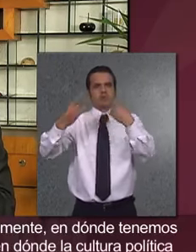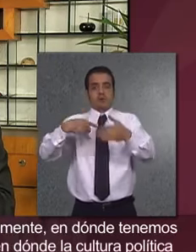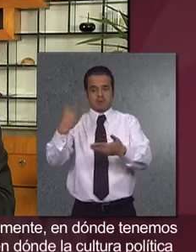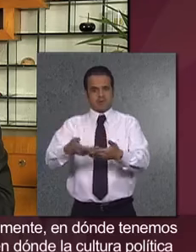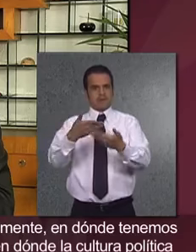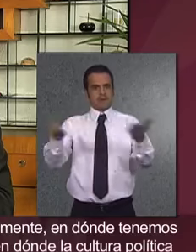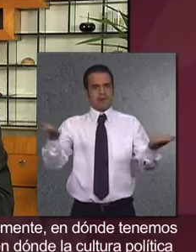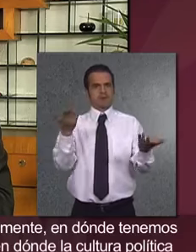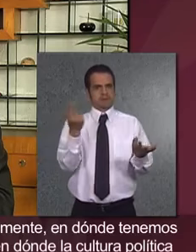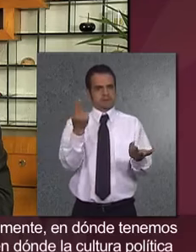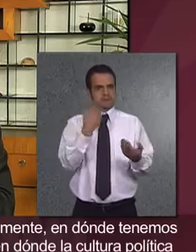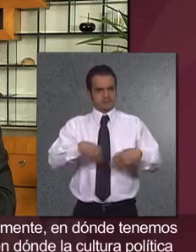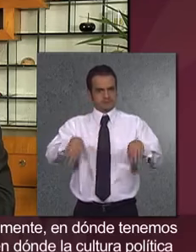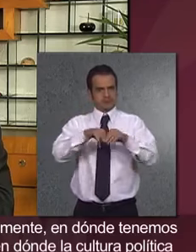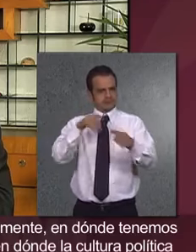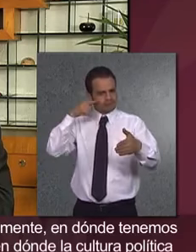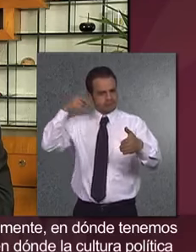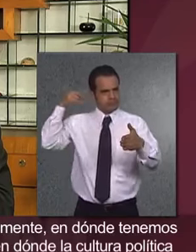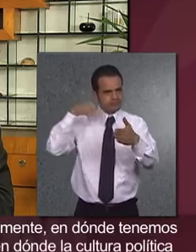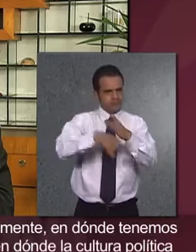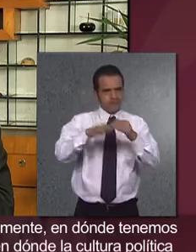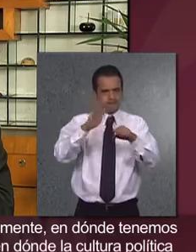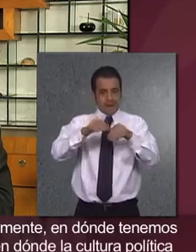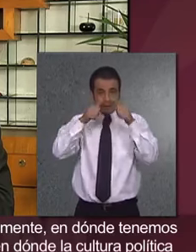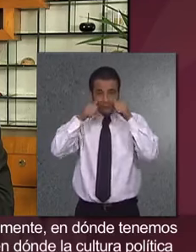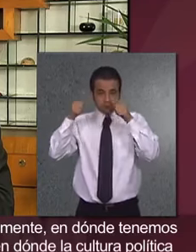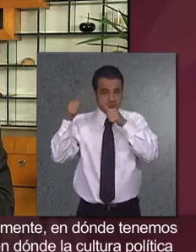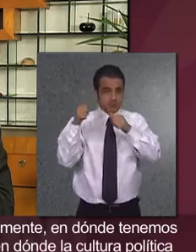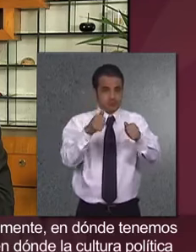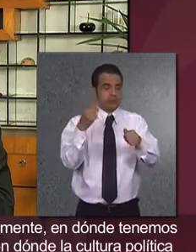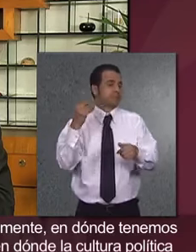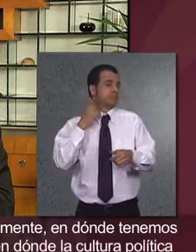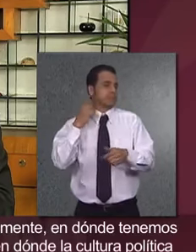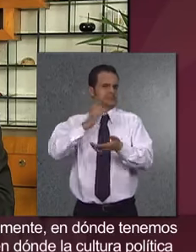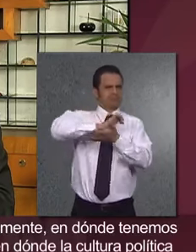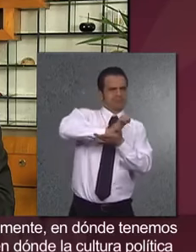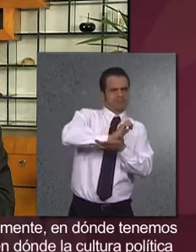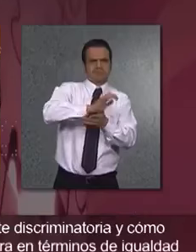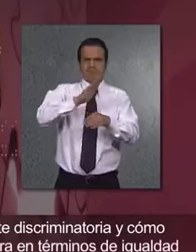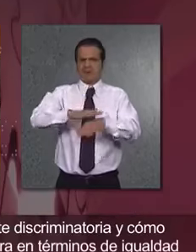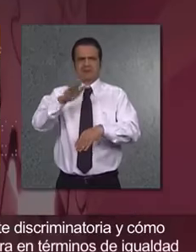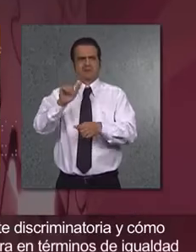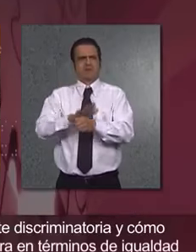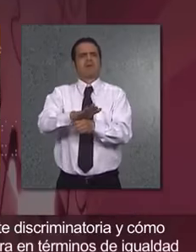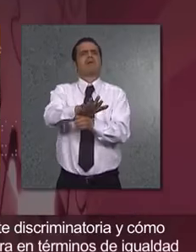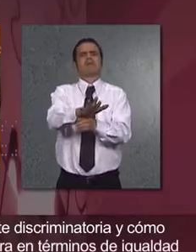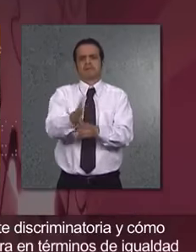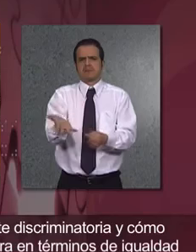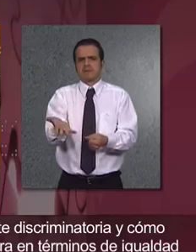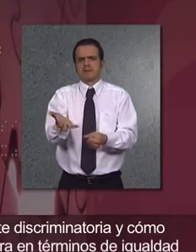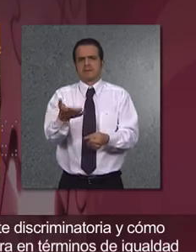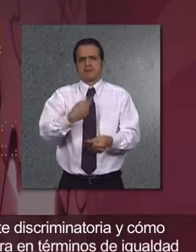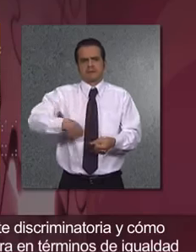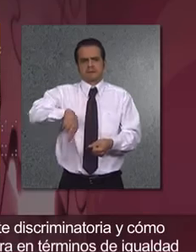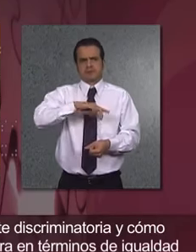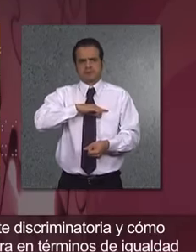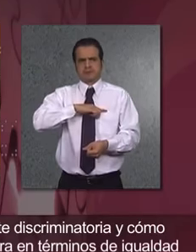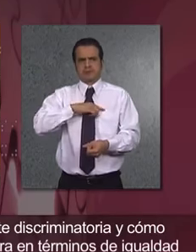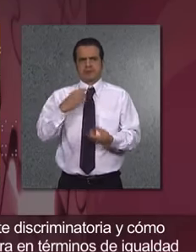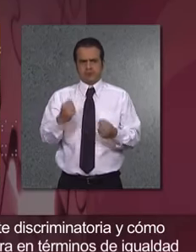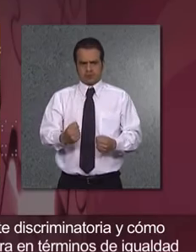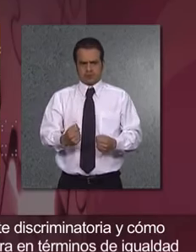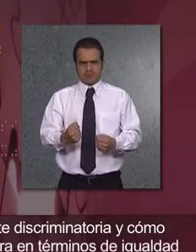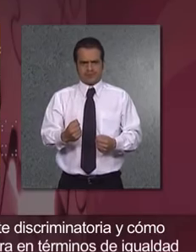de cuestiones históricamente, en dónde tenemos que afinar la mirada, en dónde la cultura política ha sido especialmente discriminatoria,